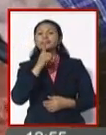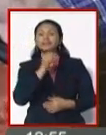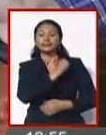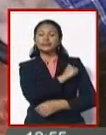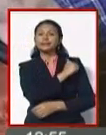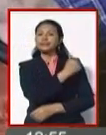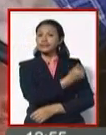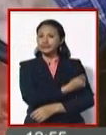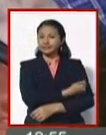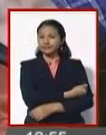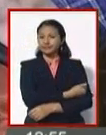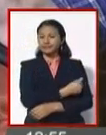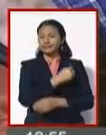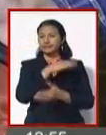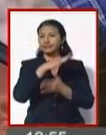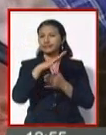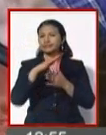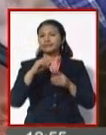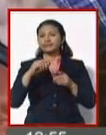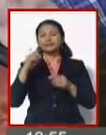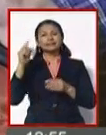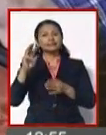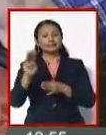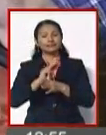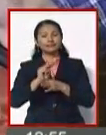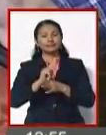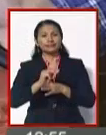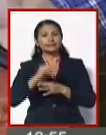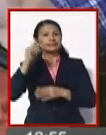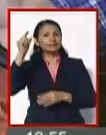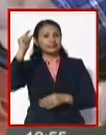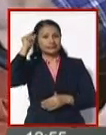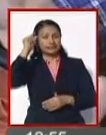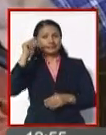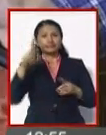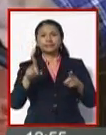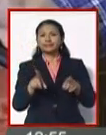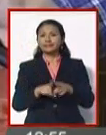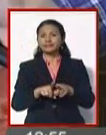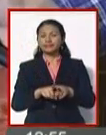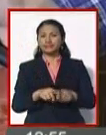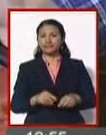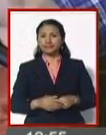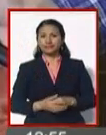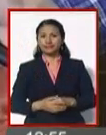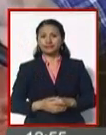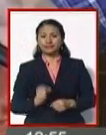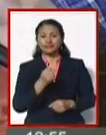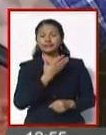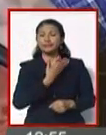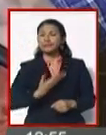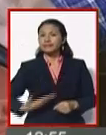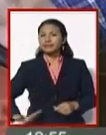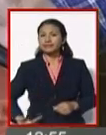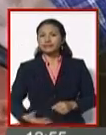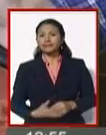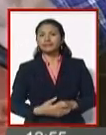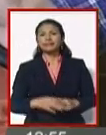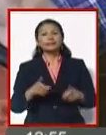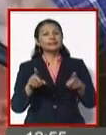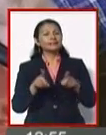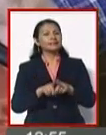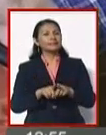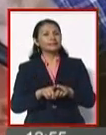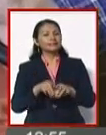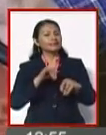las autoridades centrales, los ministerios de gobierno, y por qué no decirlo el señor presidente, creo que